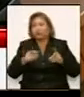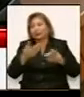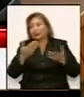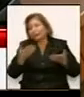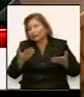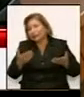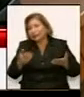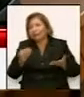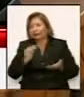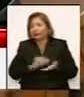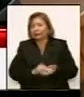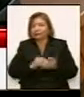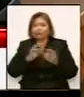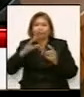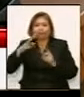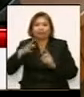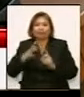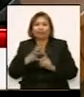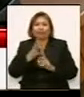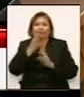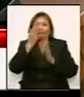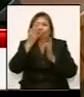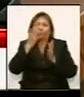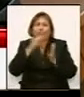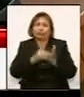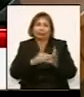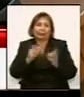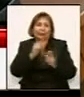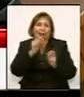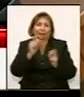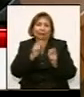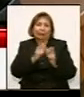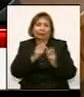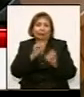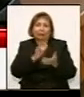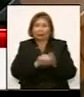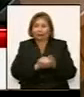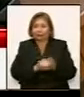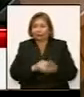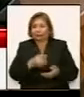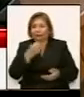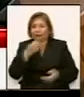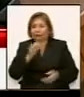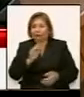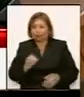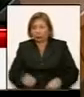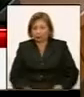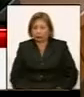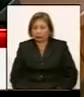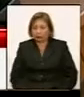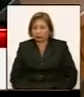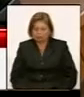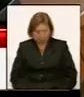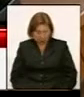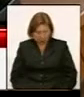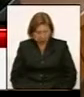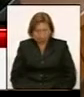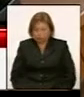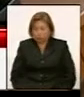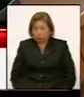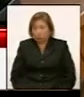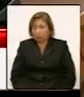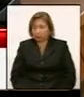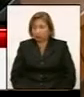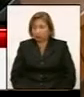más mucho más vulnerable a recibir algún tipo de violencia que denuncia les comentado nuestro otro